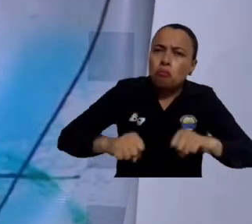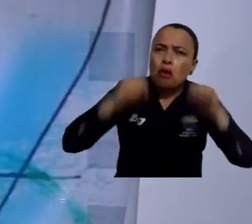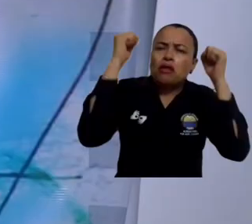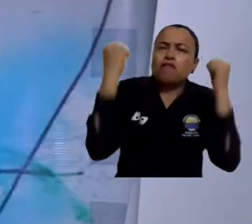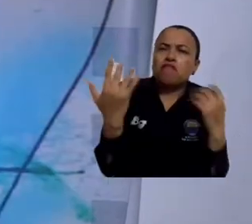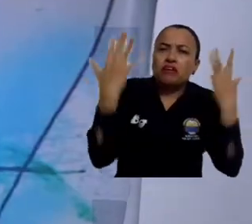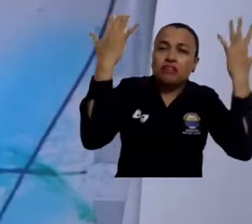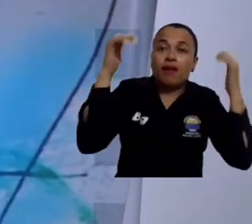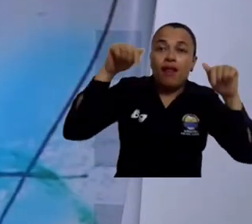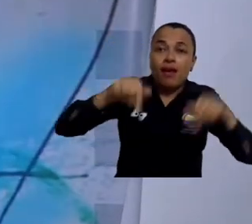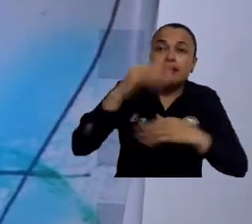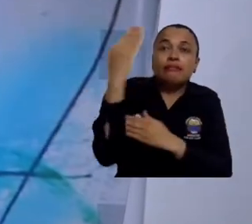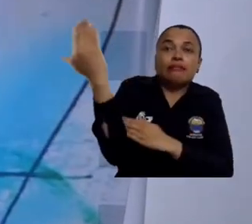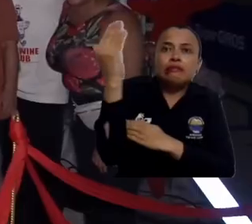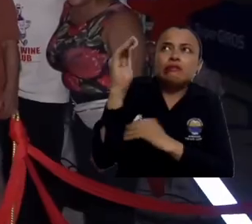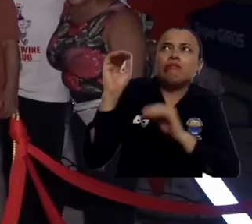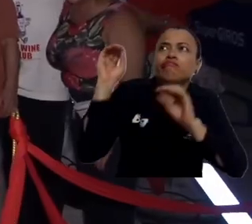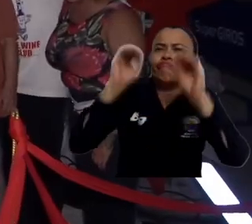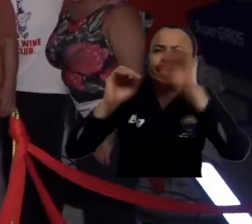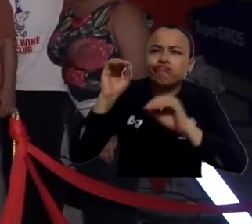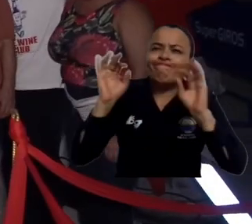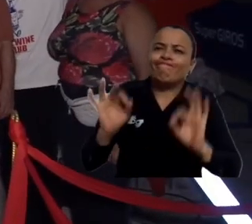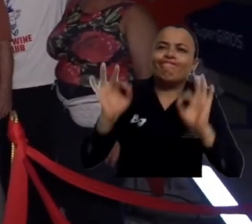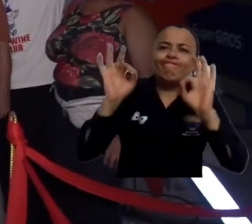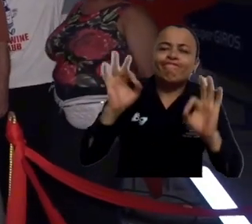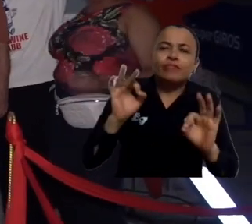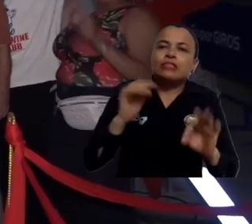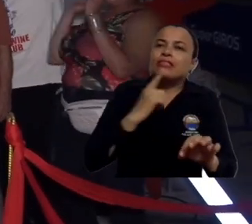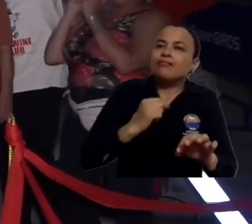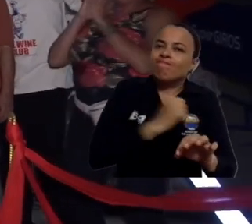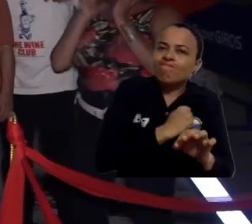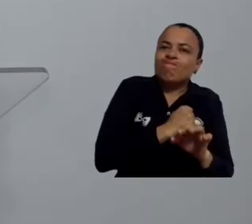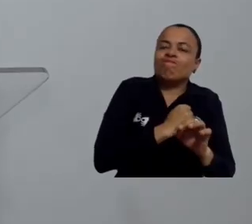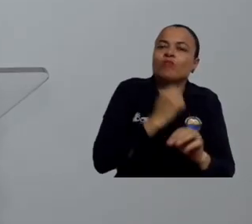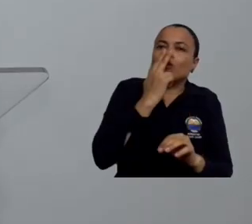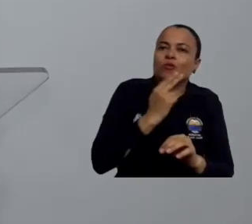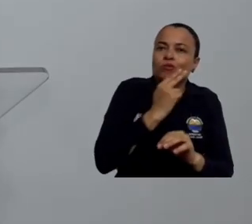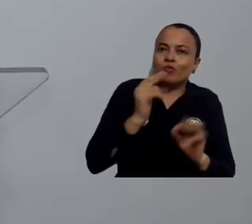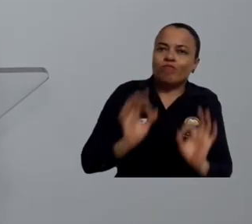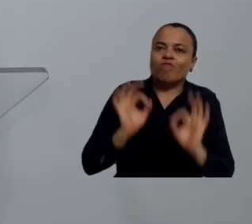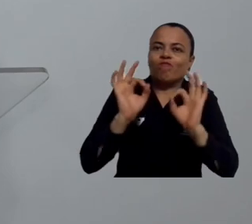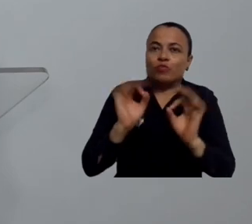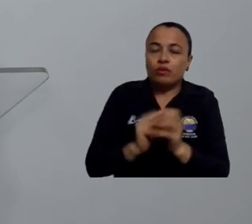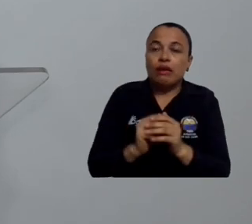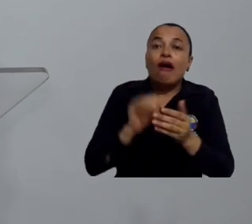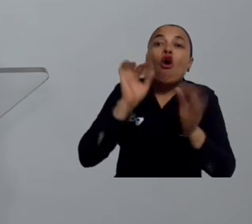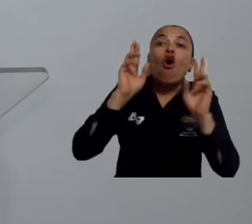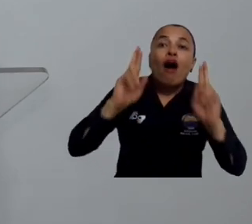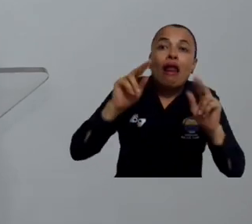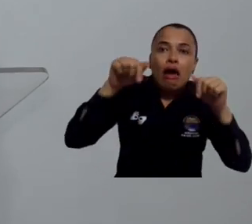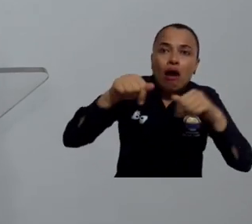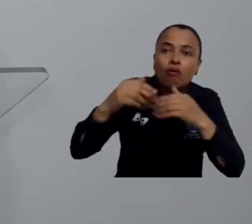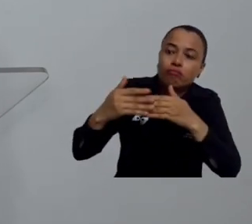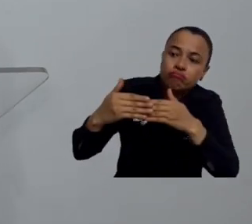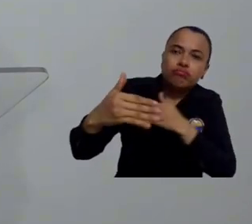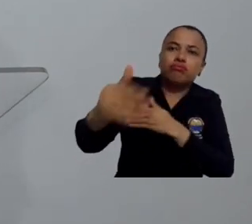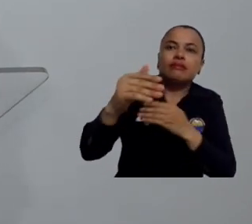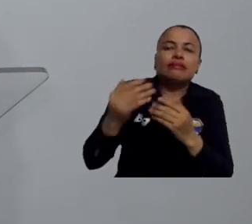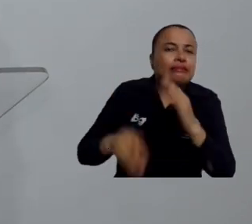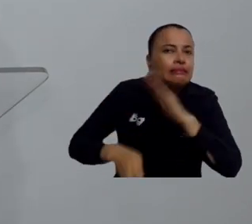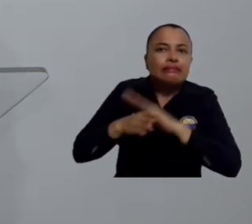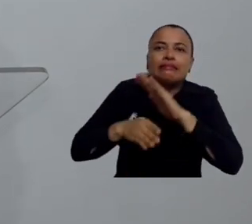Aquí hacemos cine de calidad, con mucha alma, con mucho compromiso y corazón. Y que esta siembra siga cambiando y